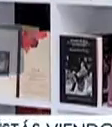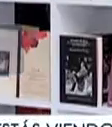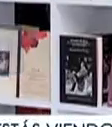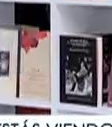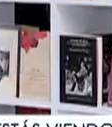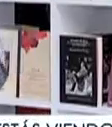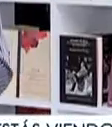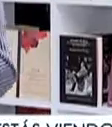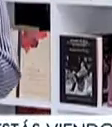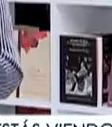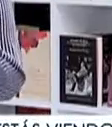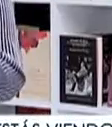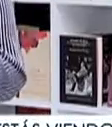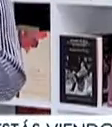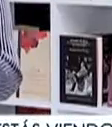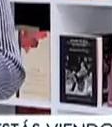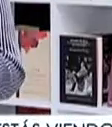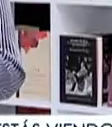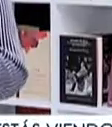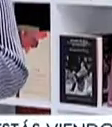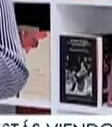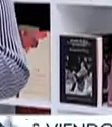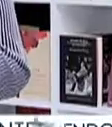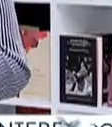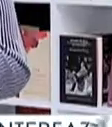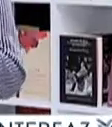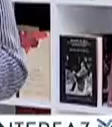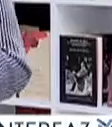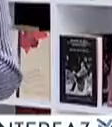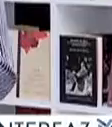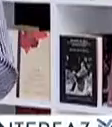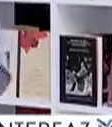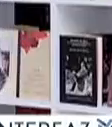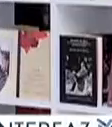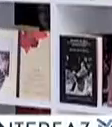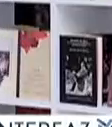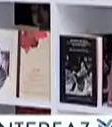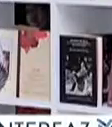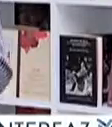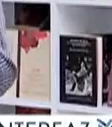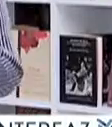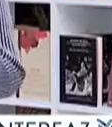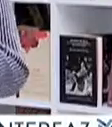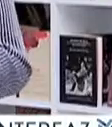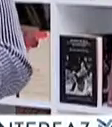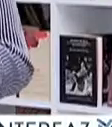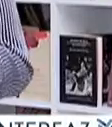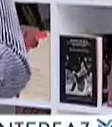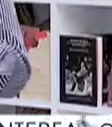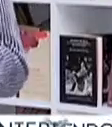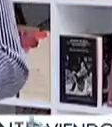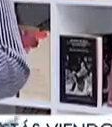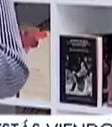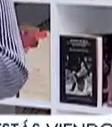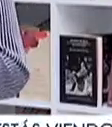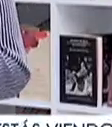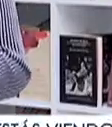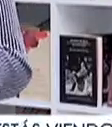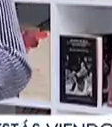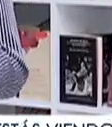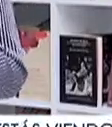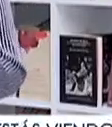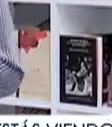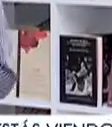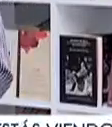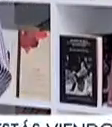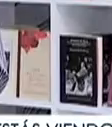coloquios universitarios, que tienen más de 30 actividades de promoción y divulgación científica y académica. Y el resto de actividades tienen que ver